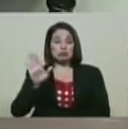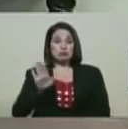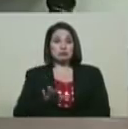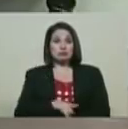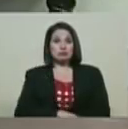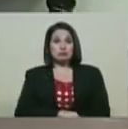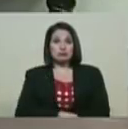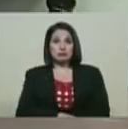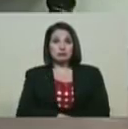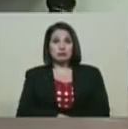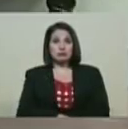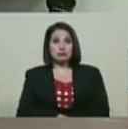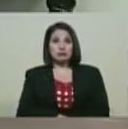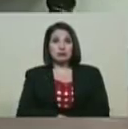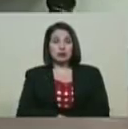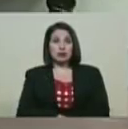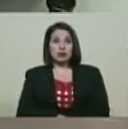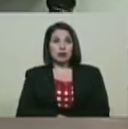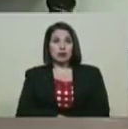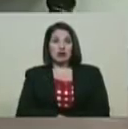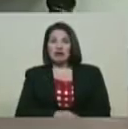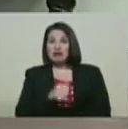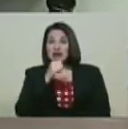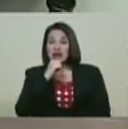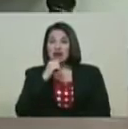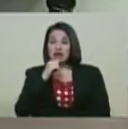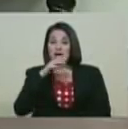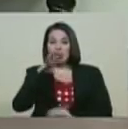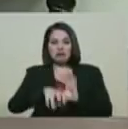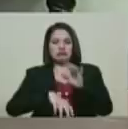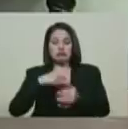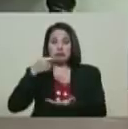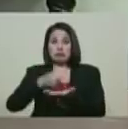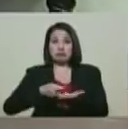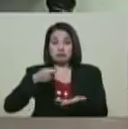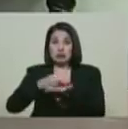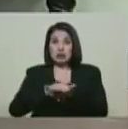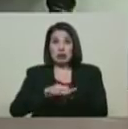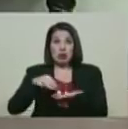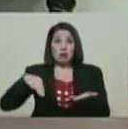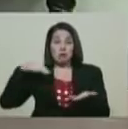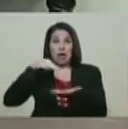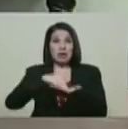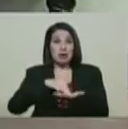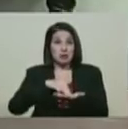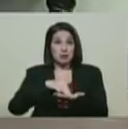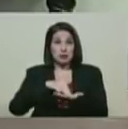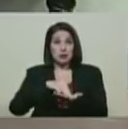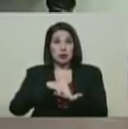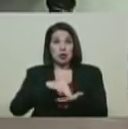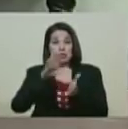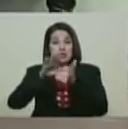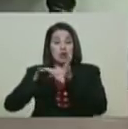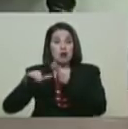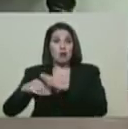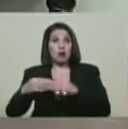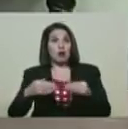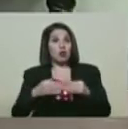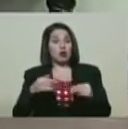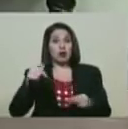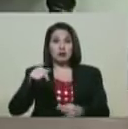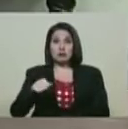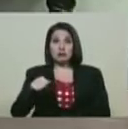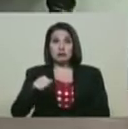Y además, quienes han invertido en acciones del Miami Herald, los corruptos que se llevaron los dólares de Venezuela, ahora